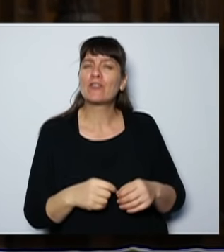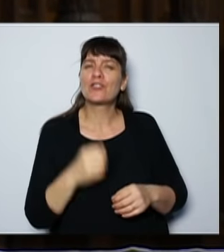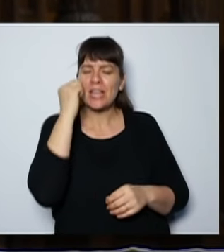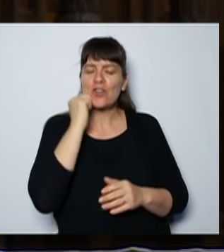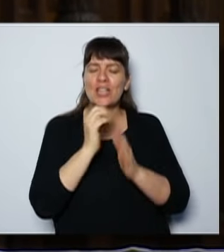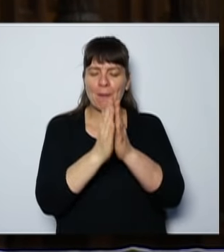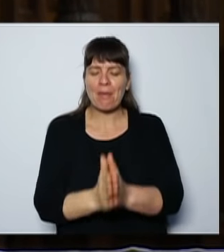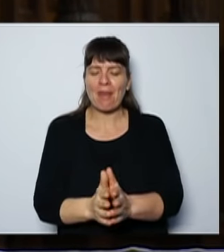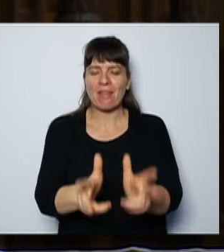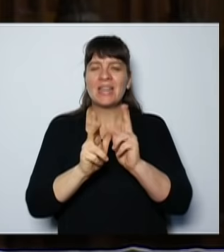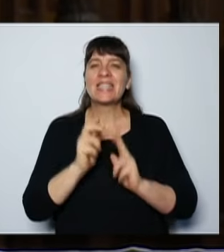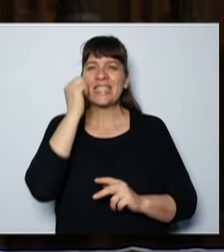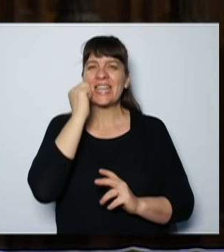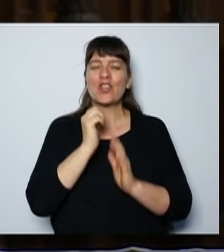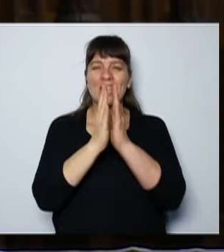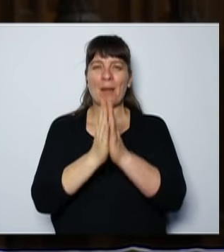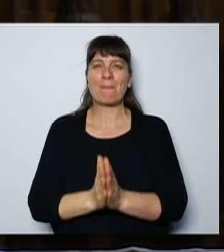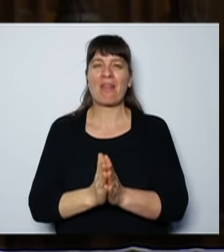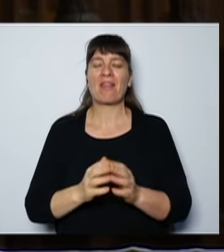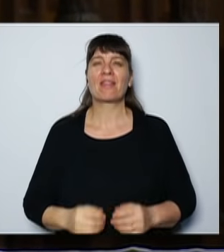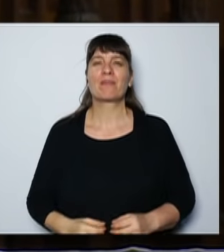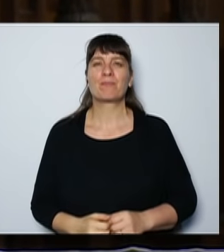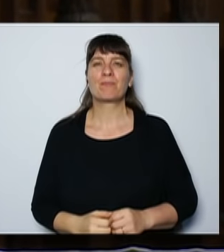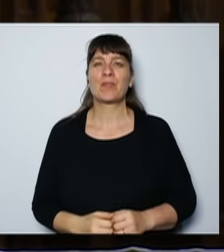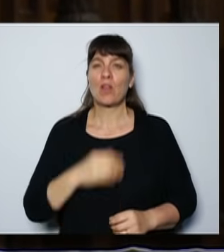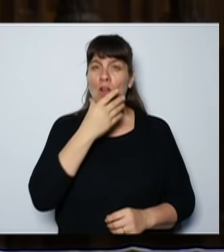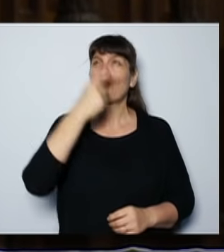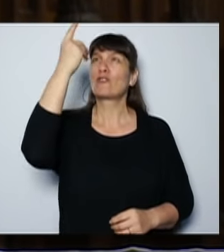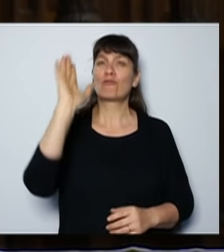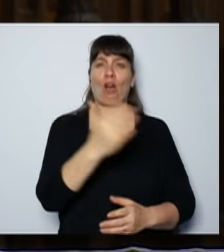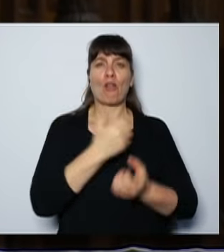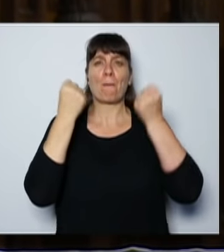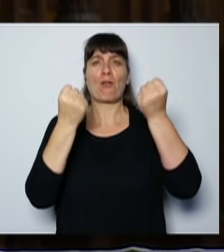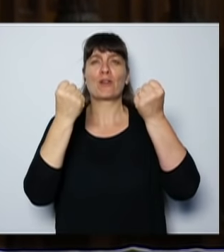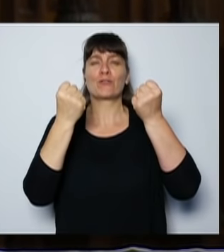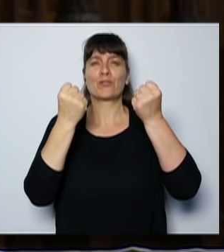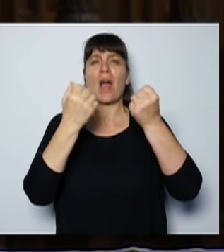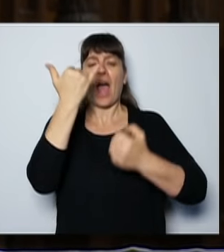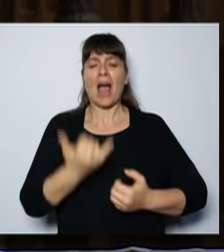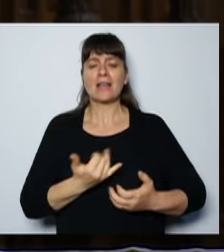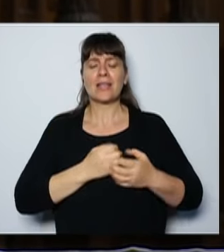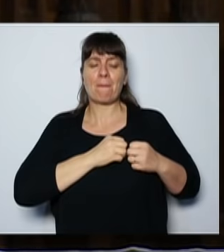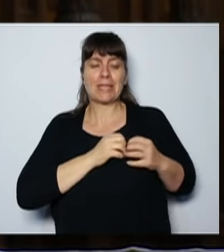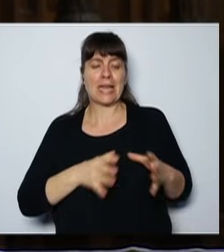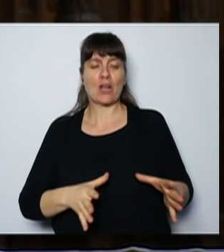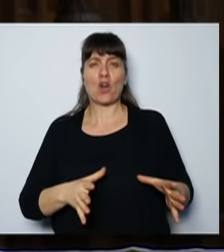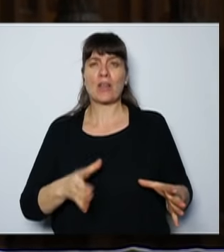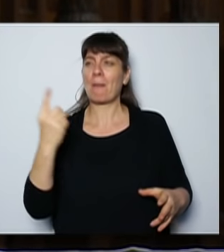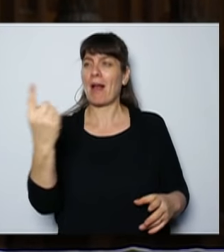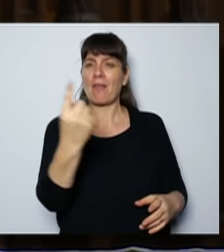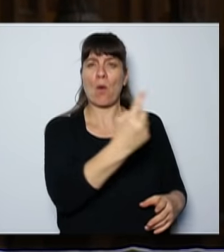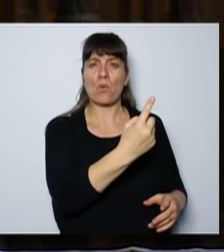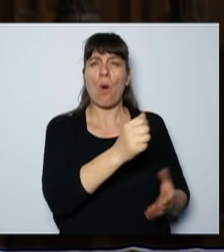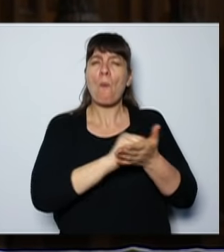Señor, ten piedad. Señor, ten piedad. Dios Todopoderoso, tenga misericordia de nosotros,